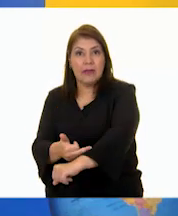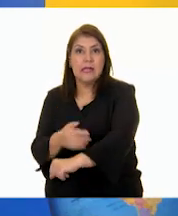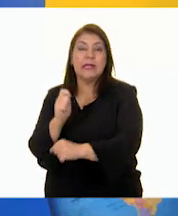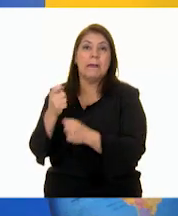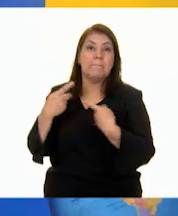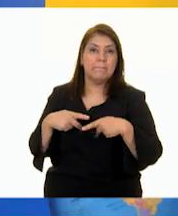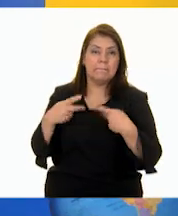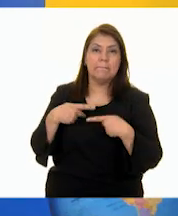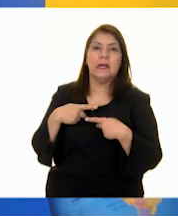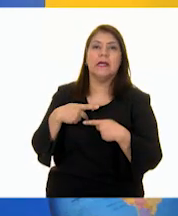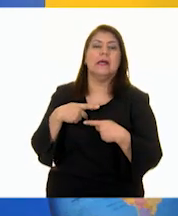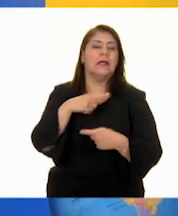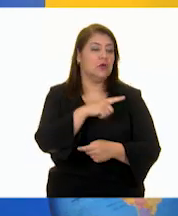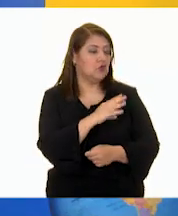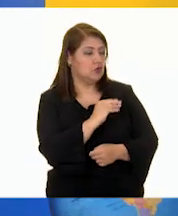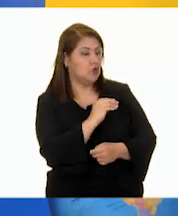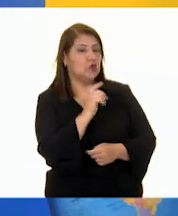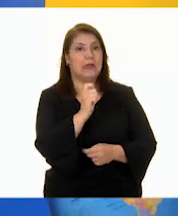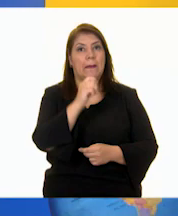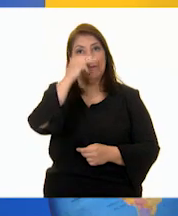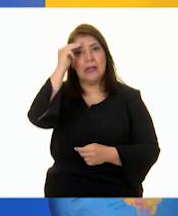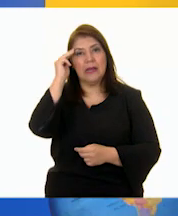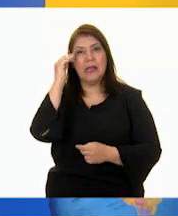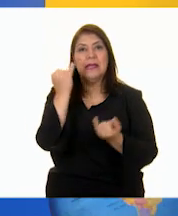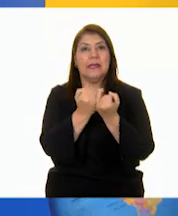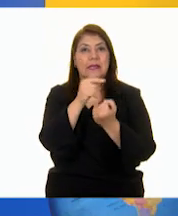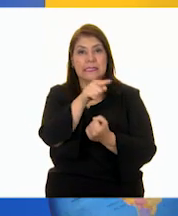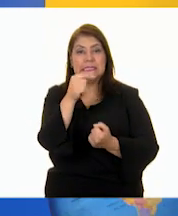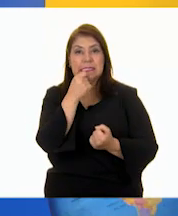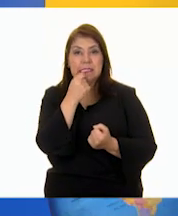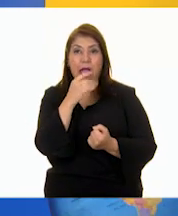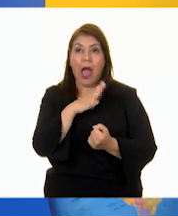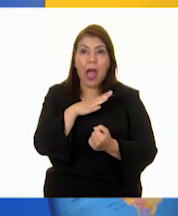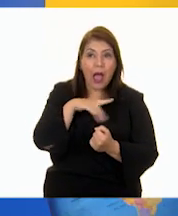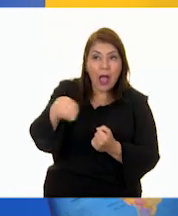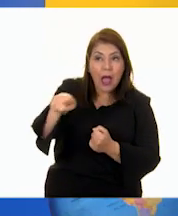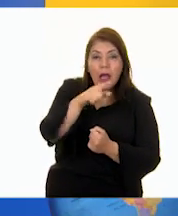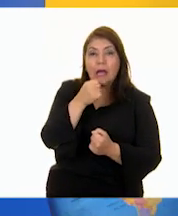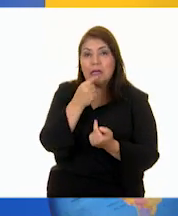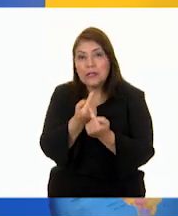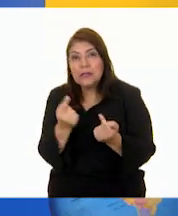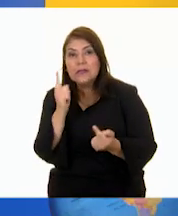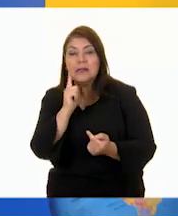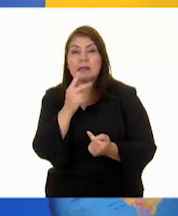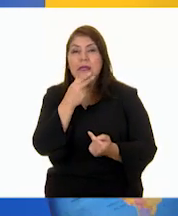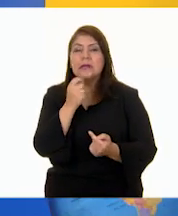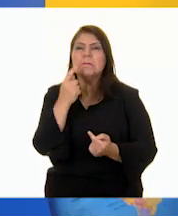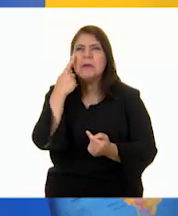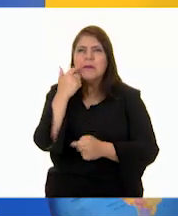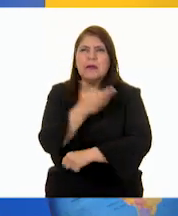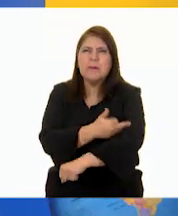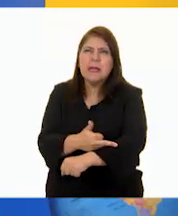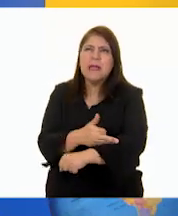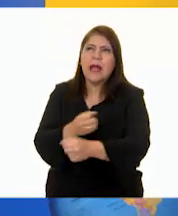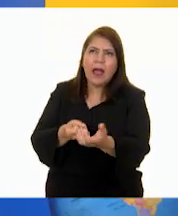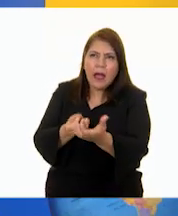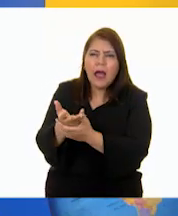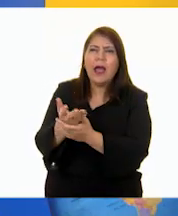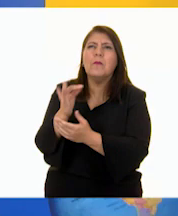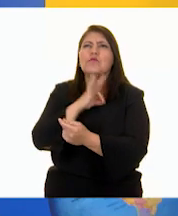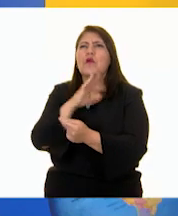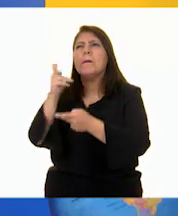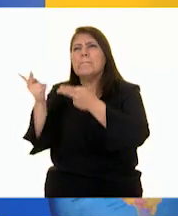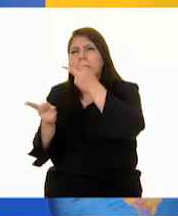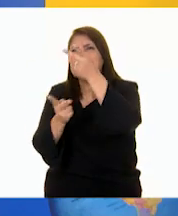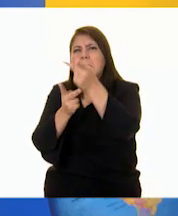caso, Tony, María, niños, ustedes también, si hay gente de su familia que salga, pueden pedirle ayuda para aplicar las